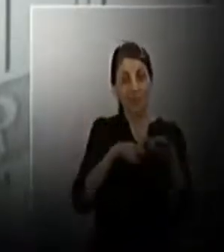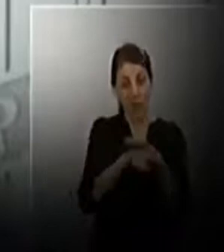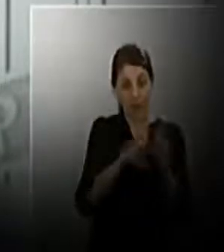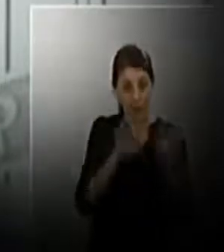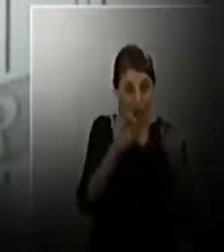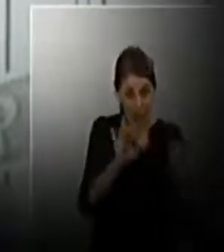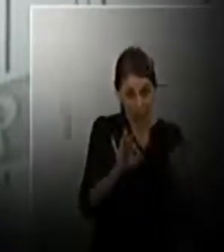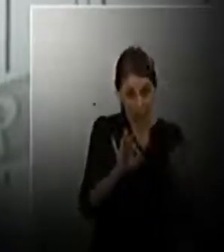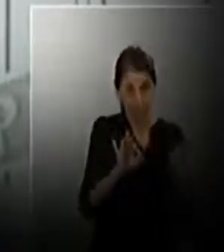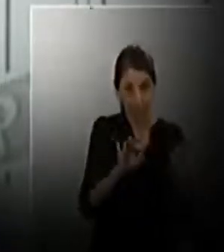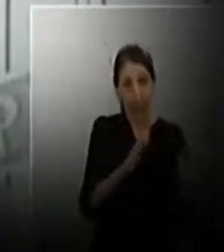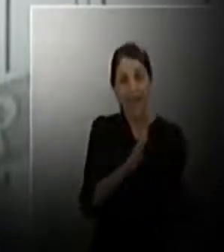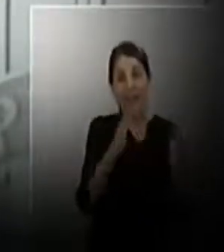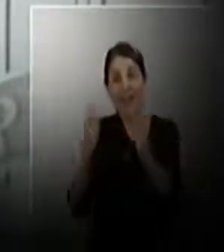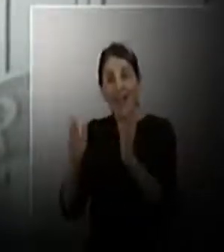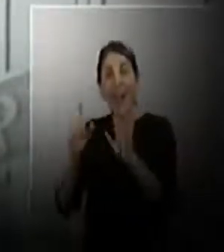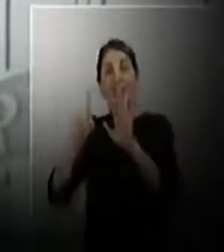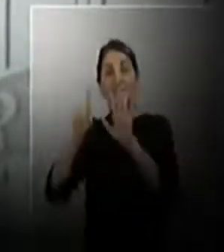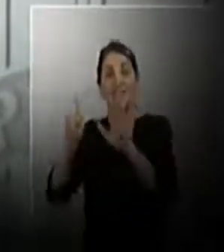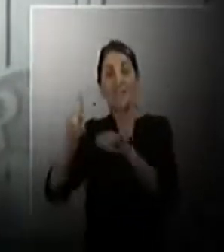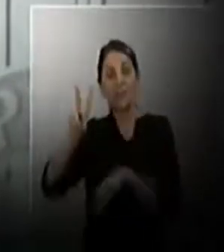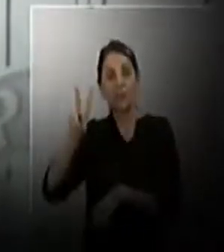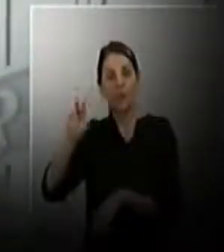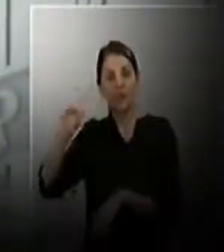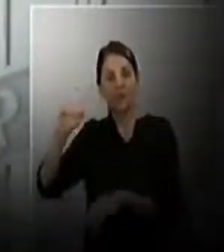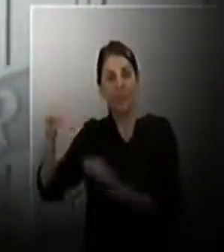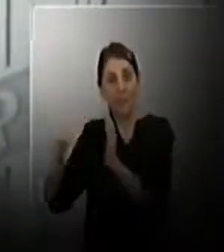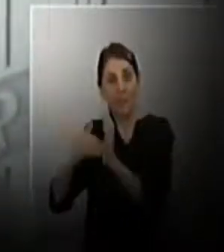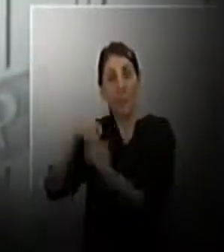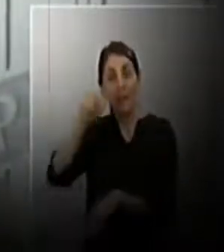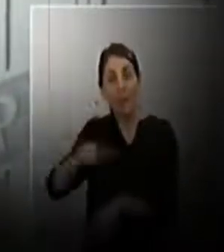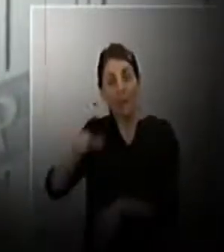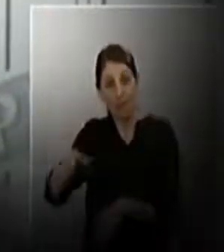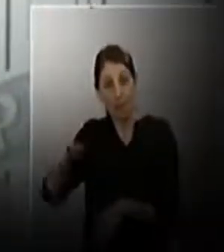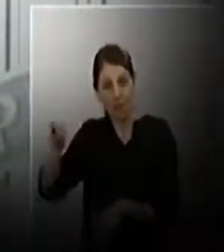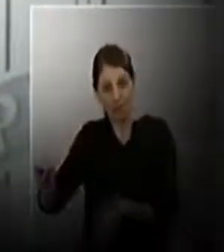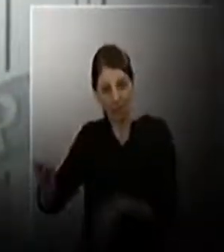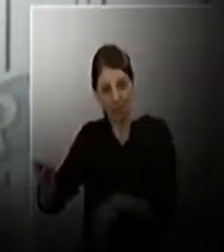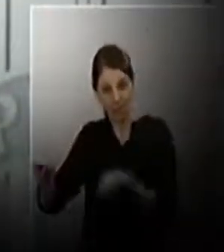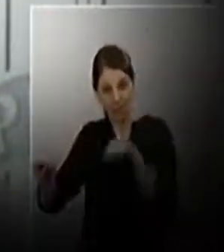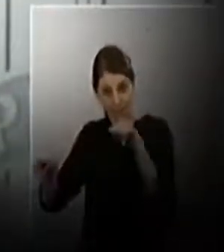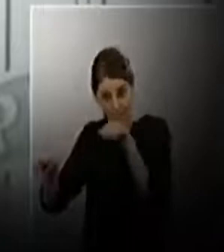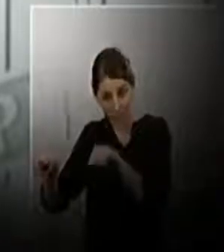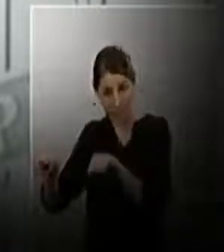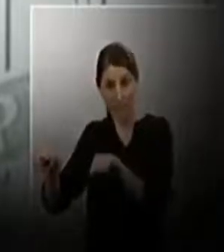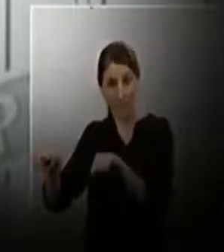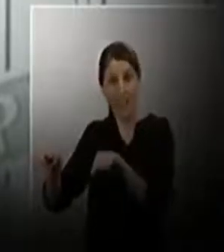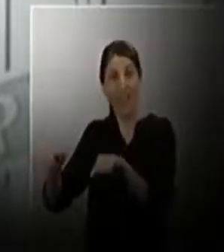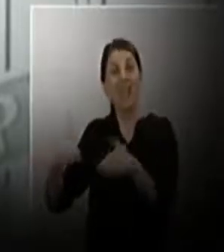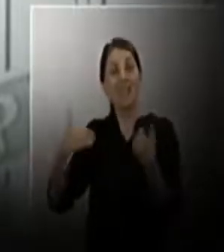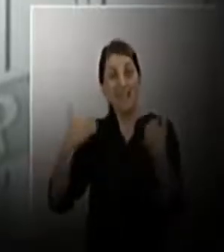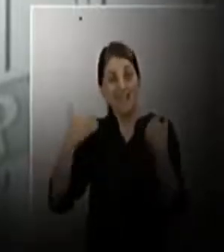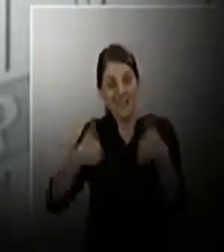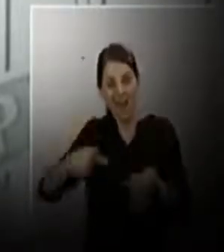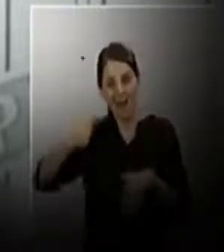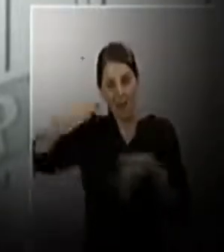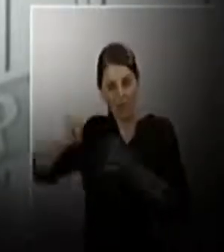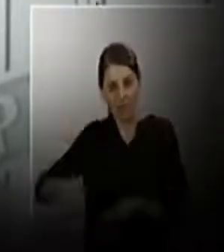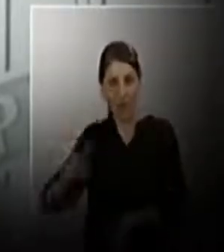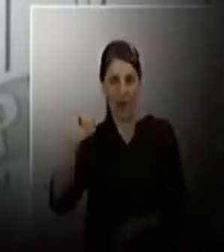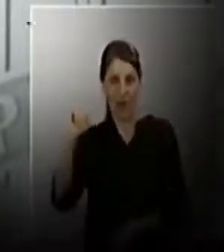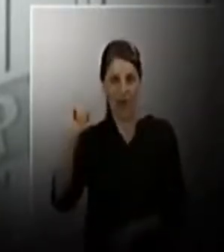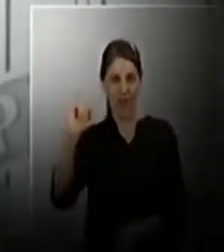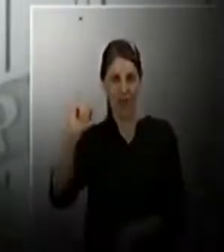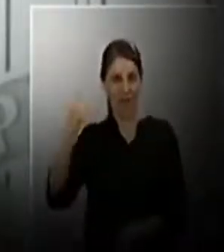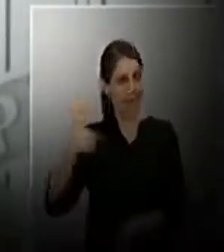personas. Ahora son los trabajadores, la parte física del ERTE, personas que ya tienen el reconocimiento de la prestación